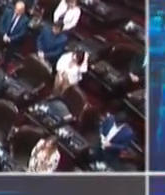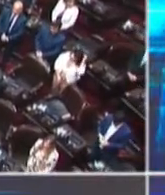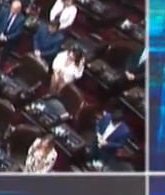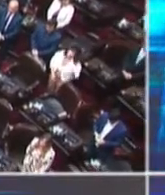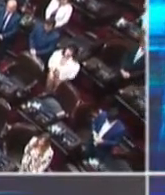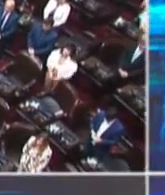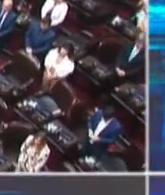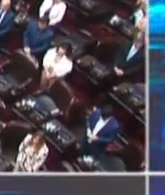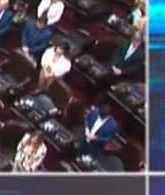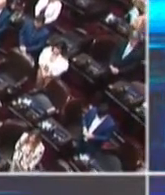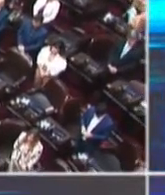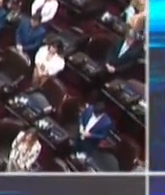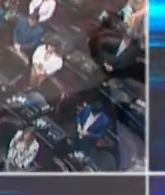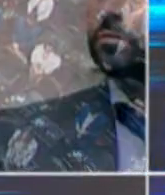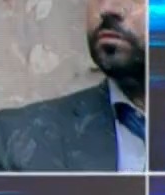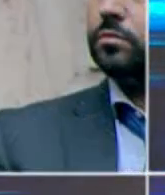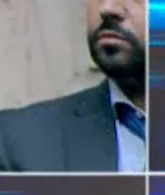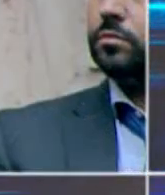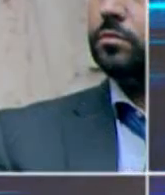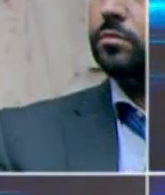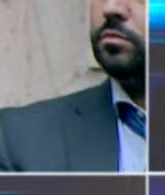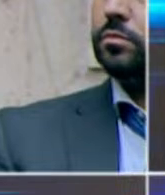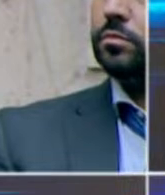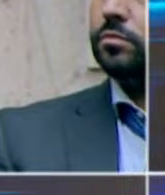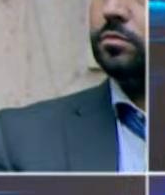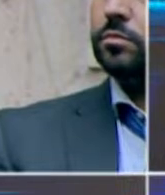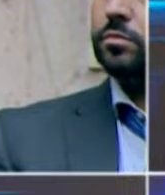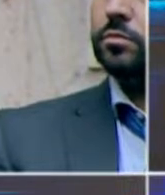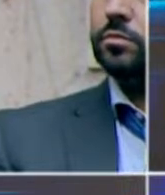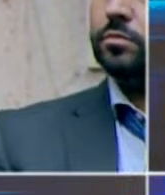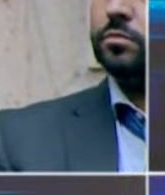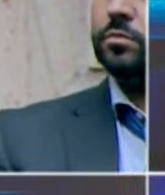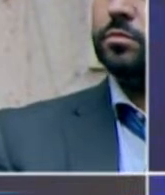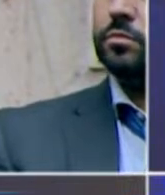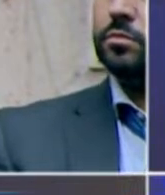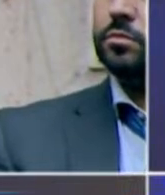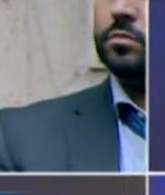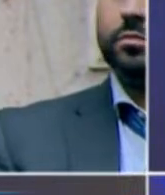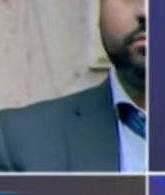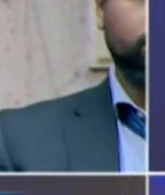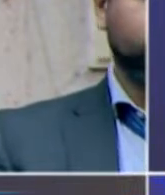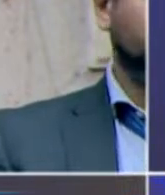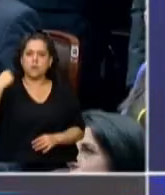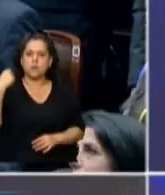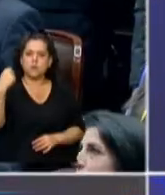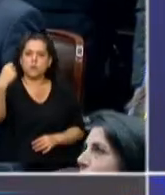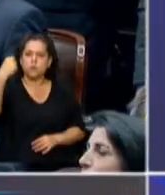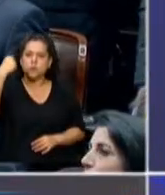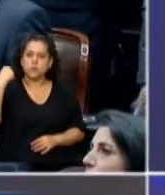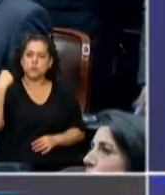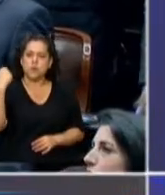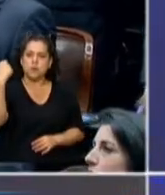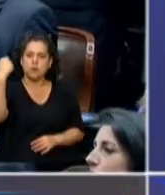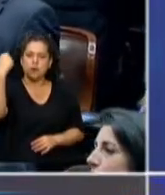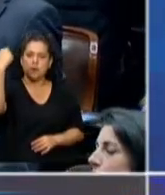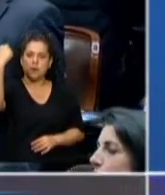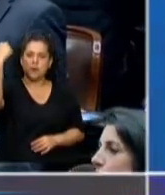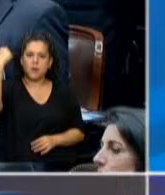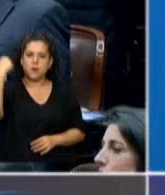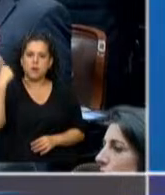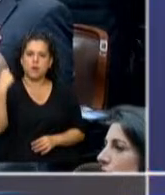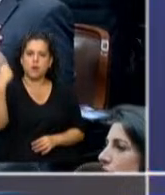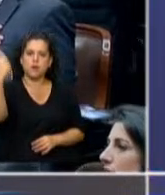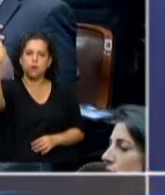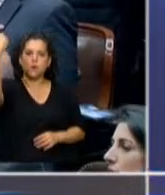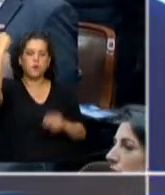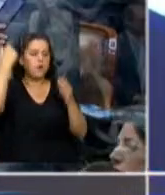muy atento a todo lo que pasa en el recinto cuando están esas discusiones reglamentarias que si no estás ahí como muy concentrado, se te pasa por atrás